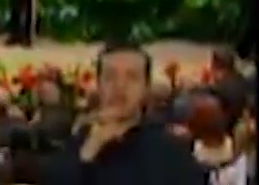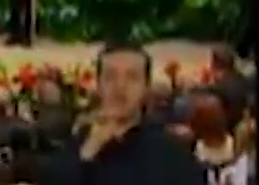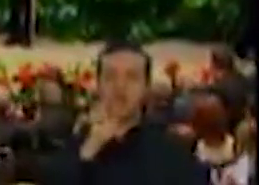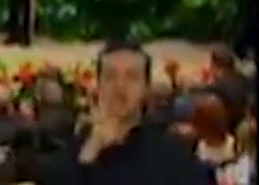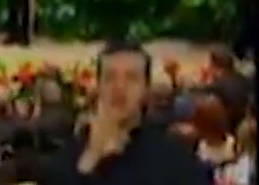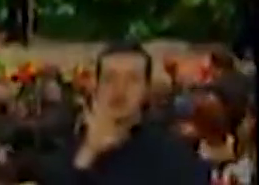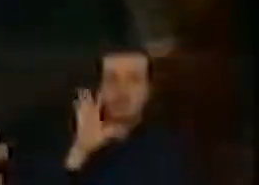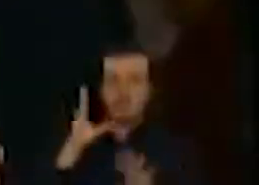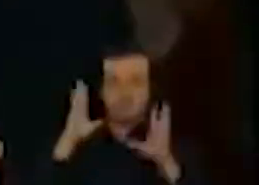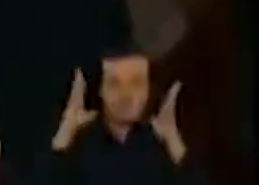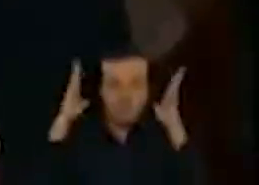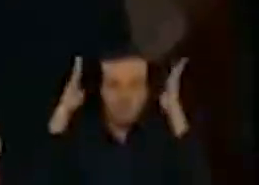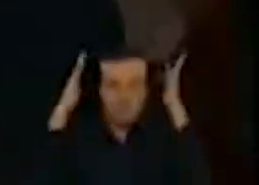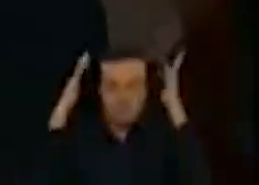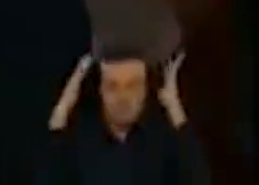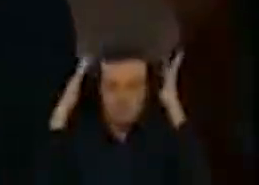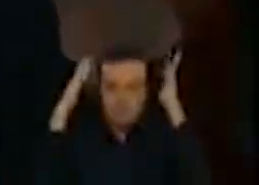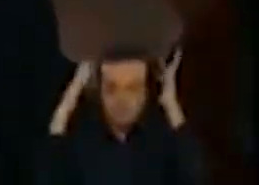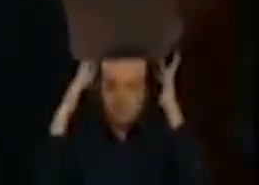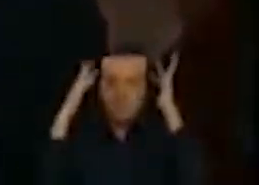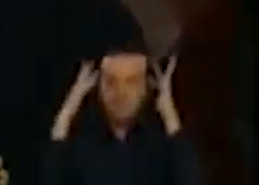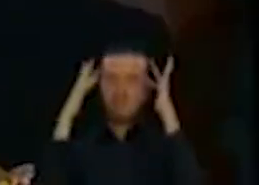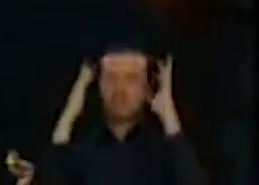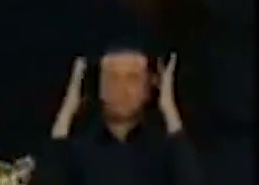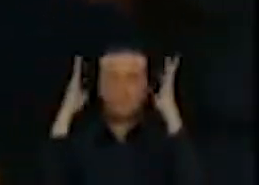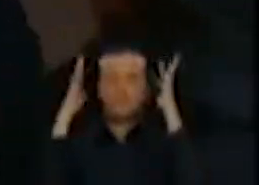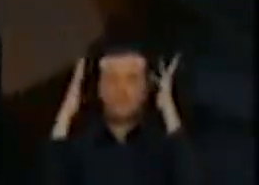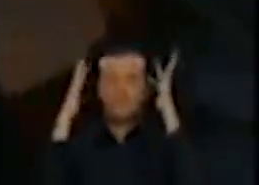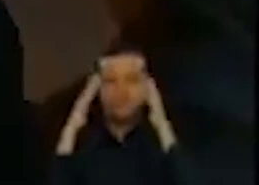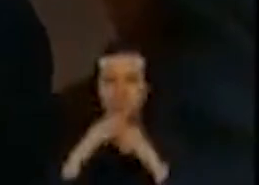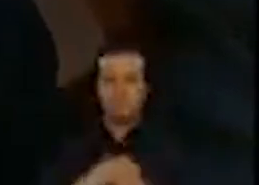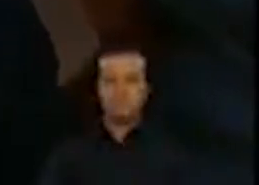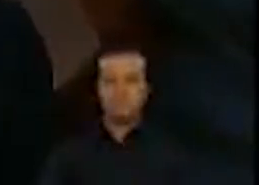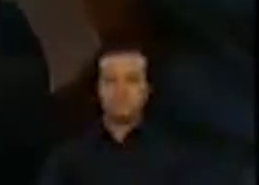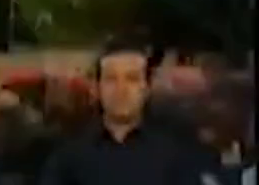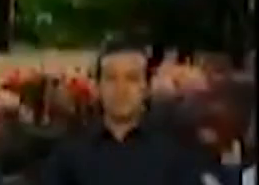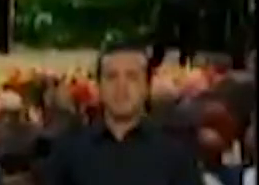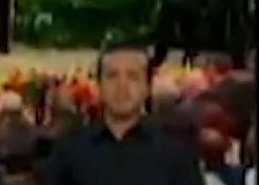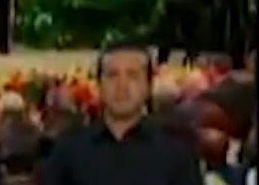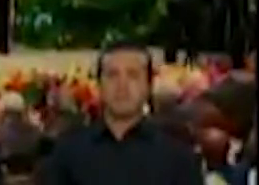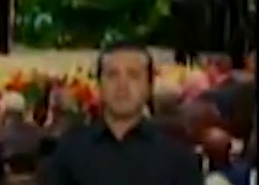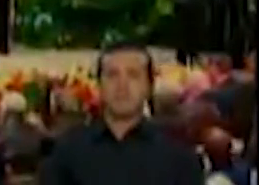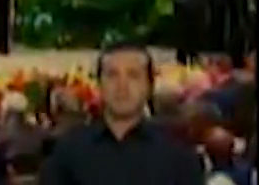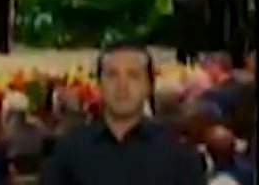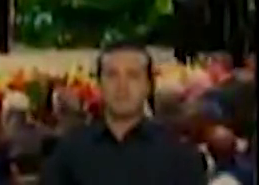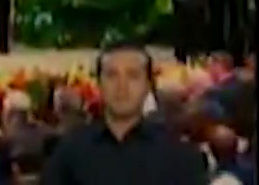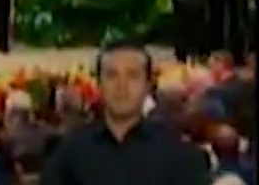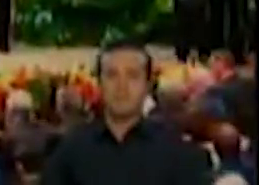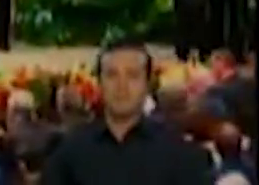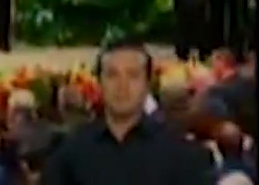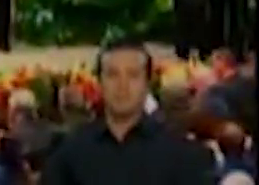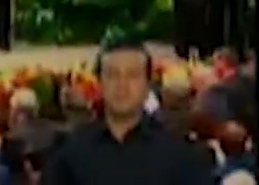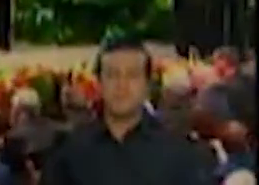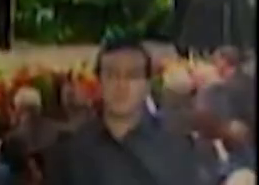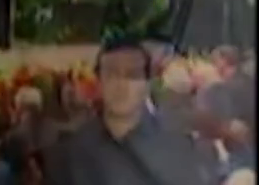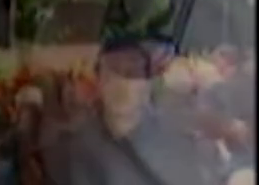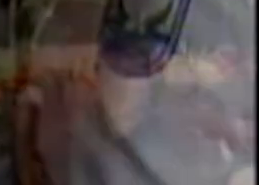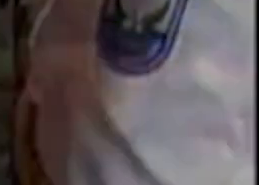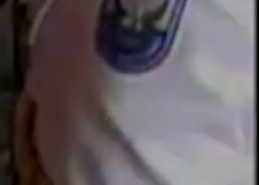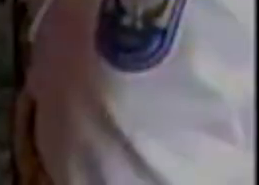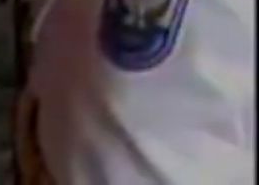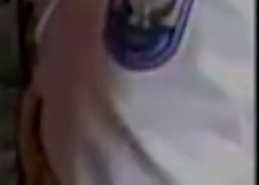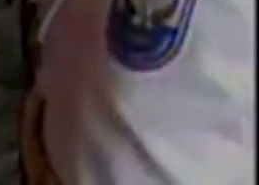Michelle Bachelet, los mandatarios de Colombia, Juan Manuel Santos, de Bolivia, Evo Morales y de Perú, Pedro Pablo Kuczynski.